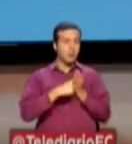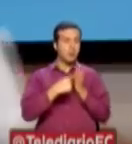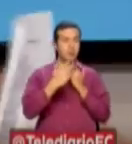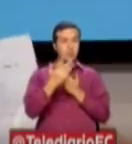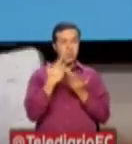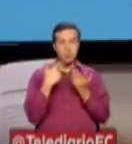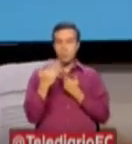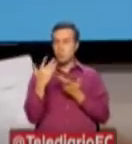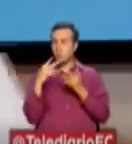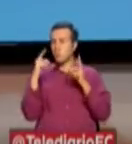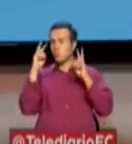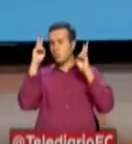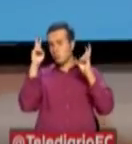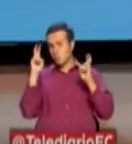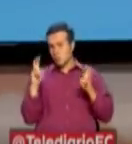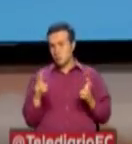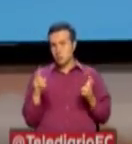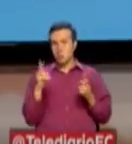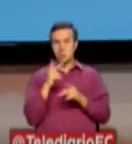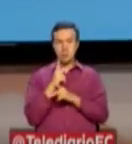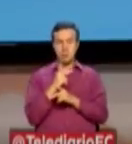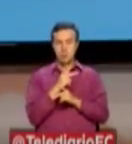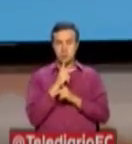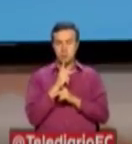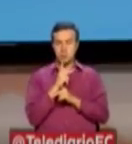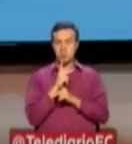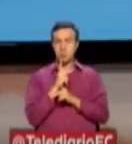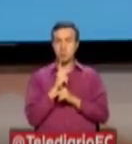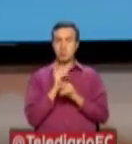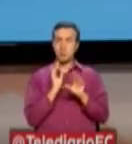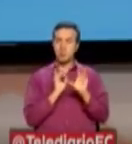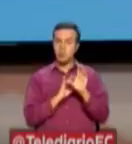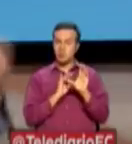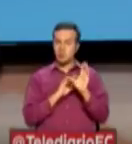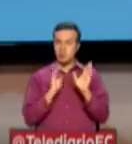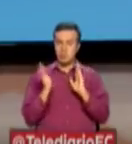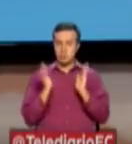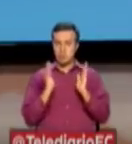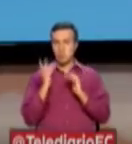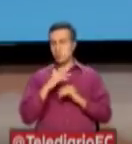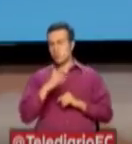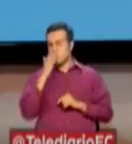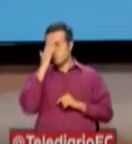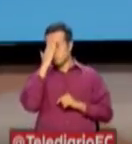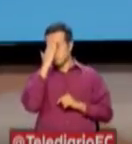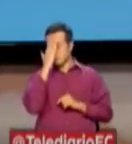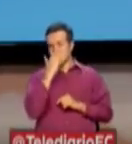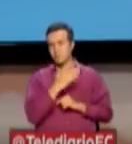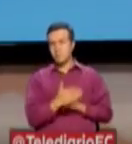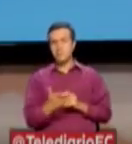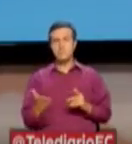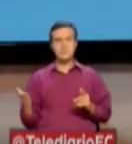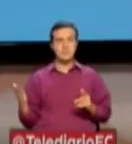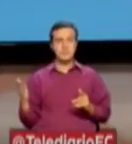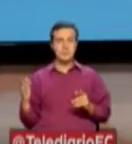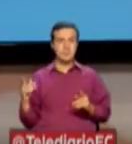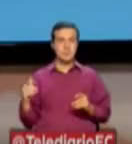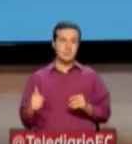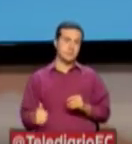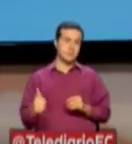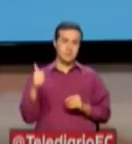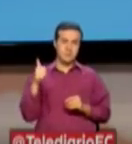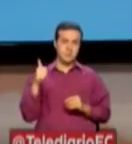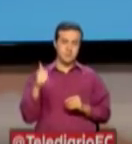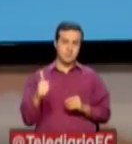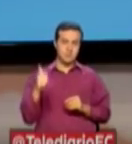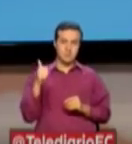debatir sobre estos temas y de que el consejo de participación ciudadana transitorio conozca y sepa que la primera función del estado